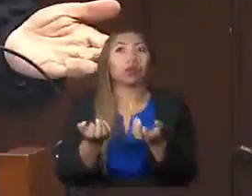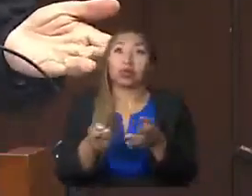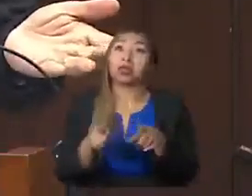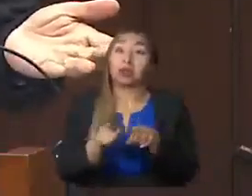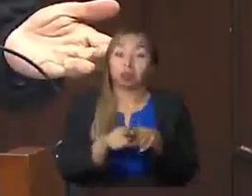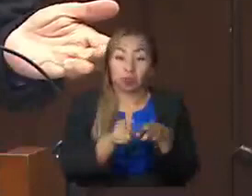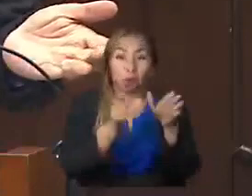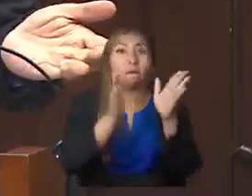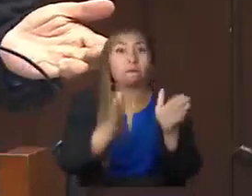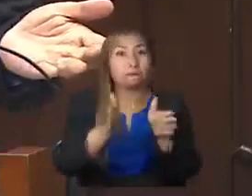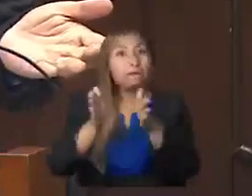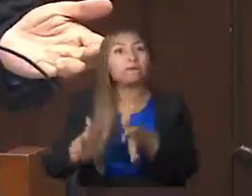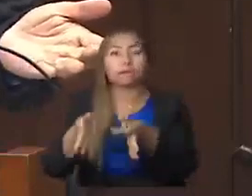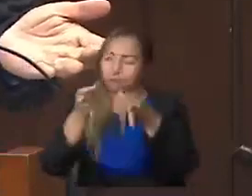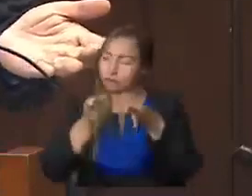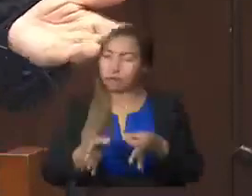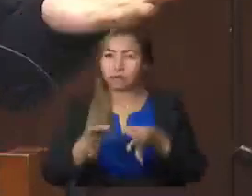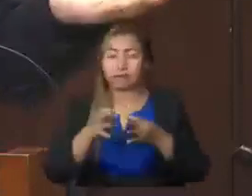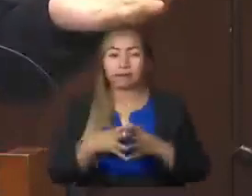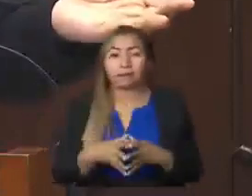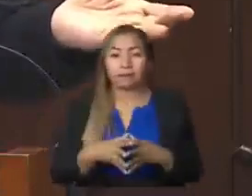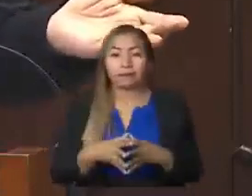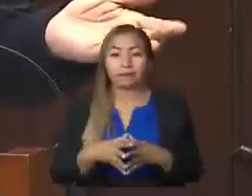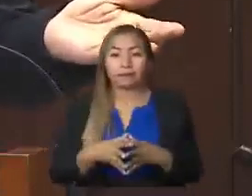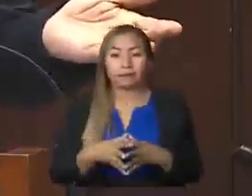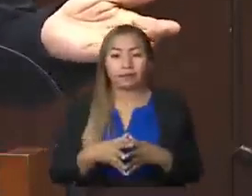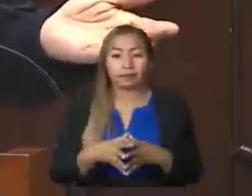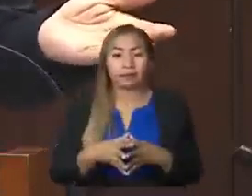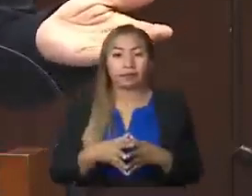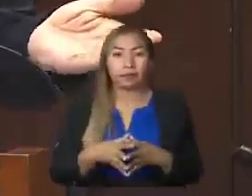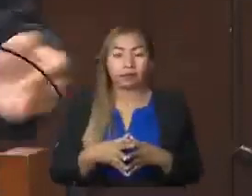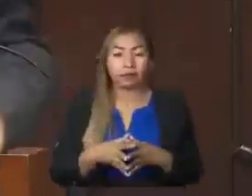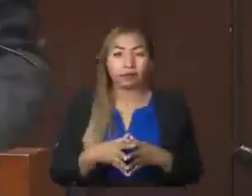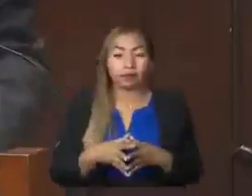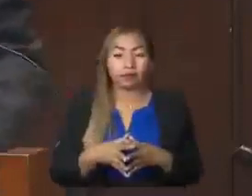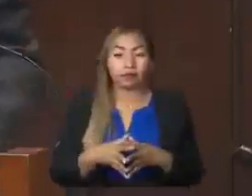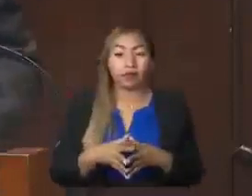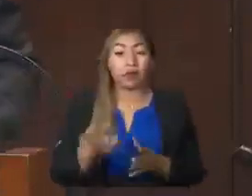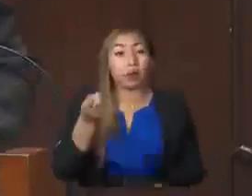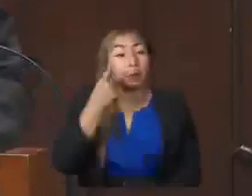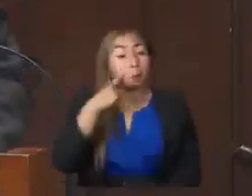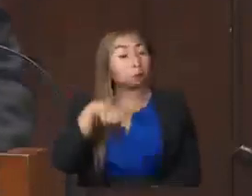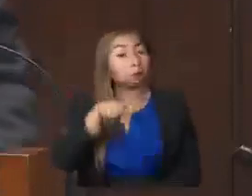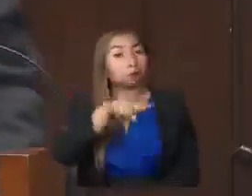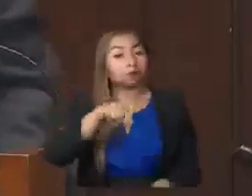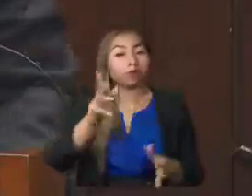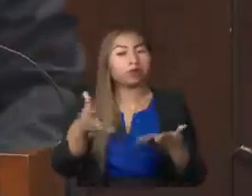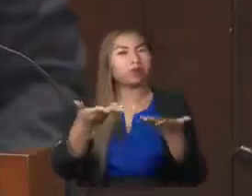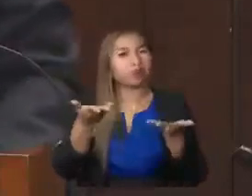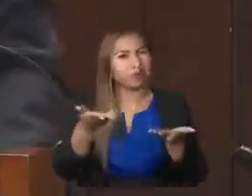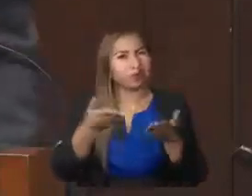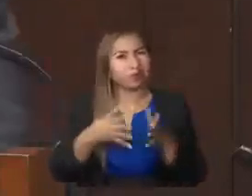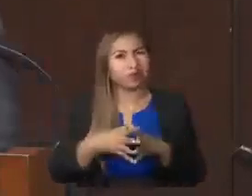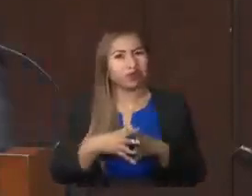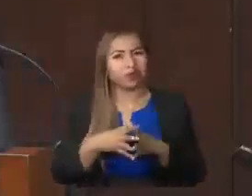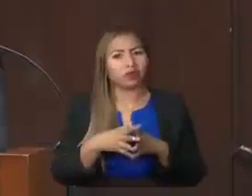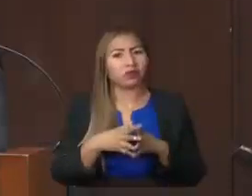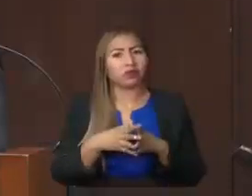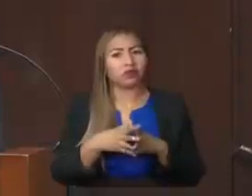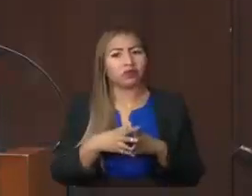propósito y que sea verificable a través